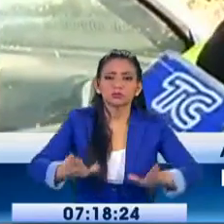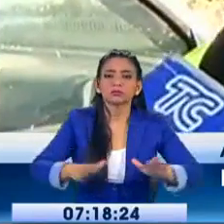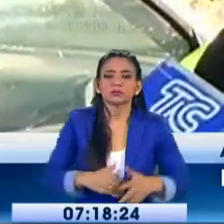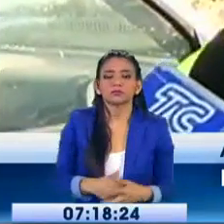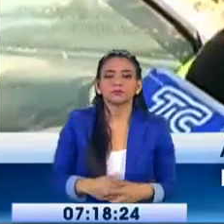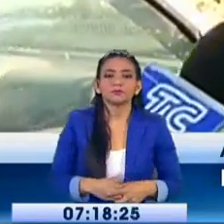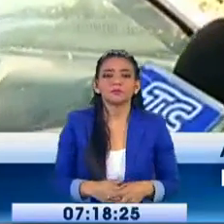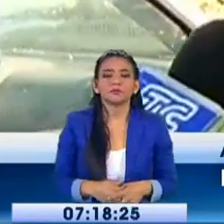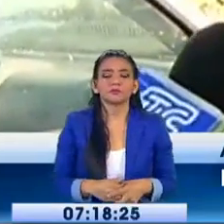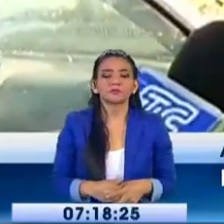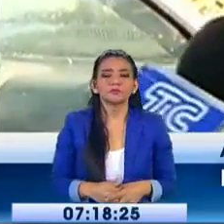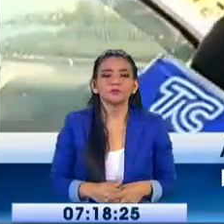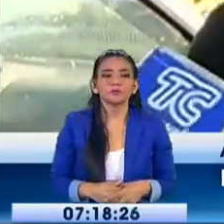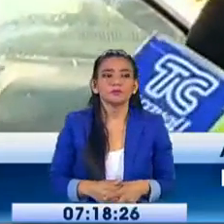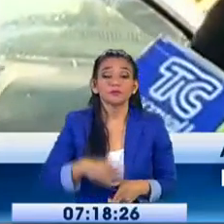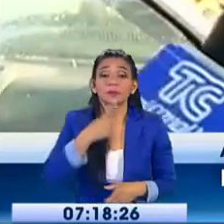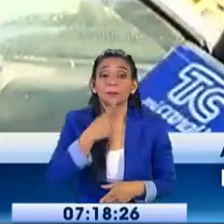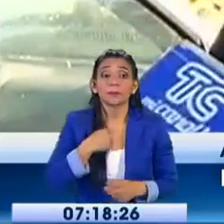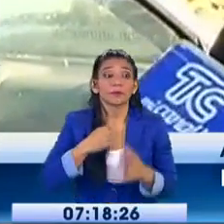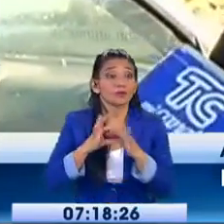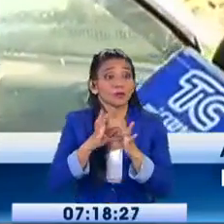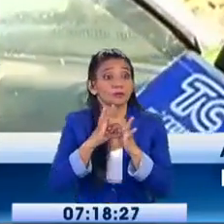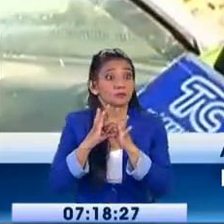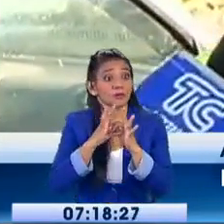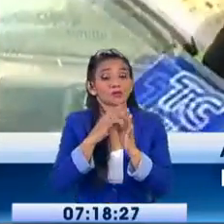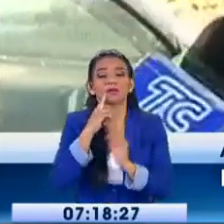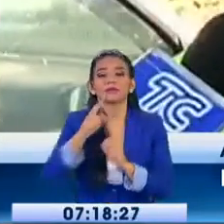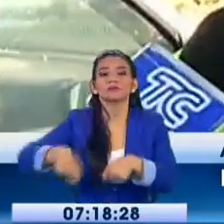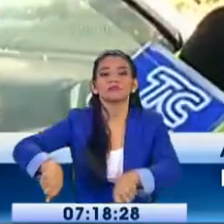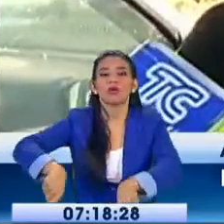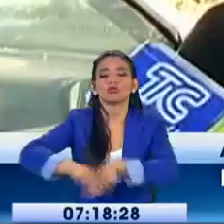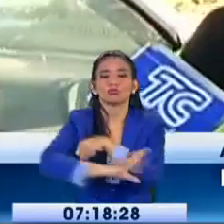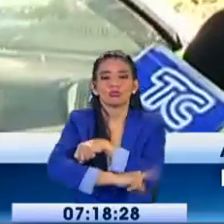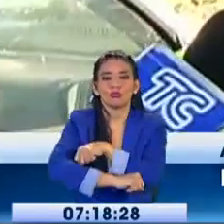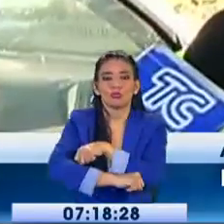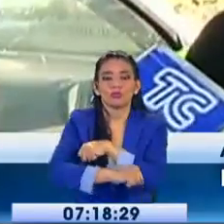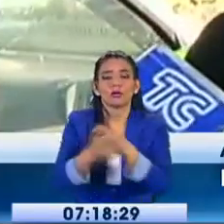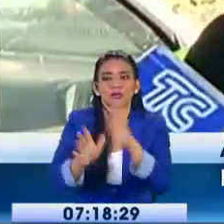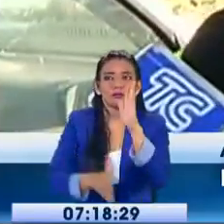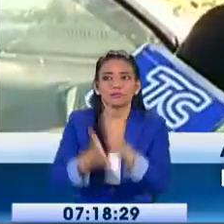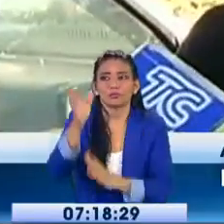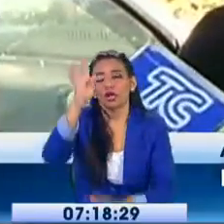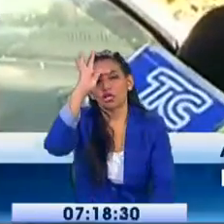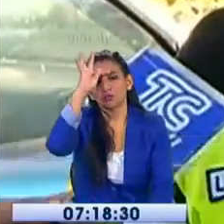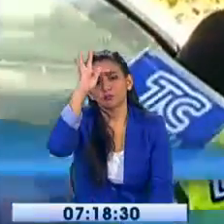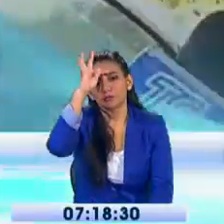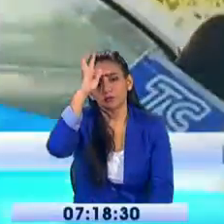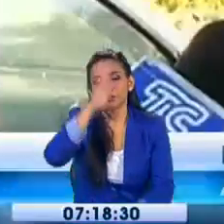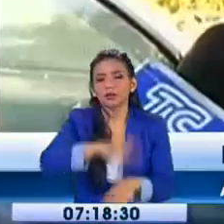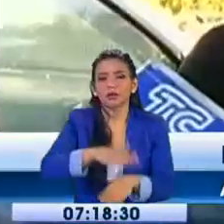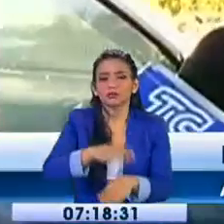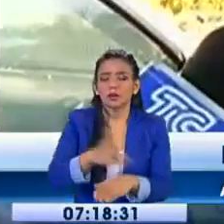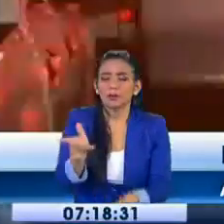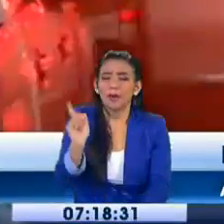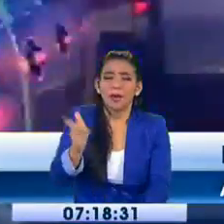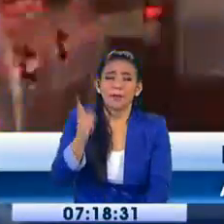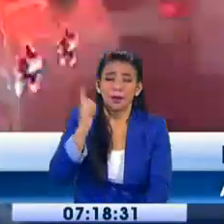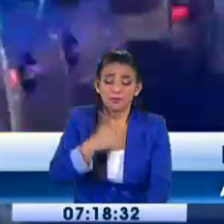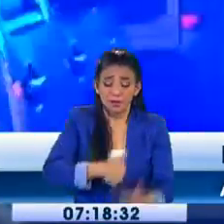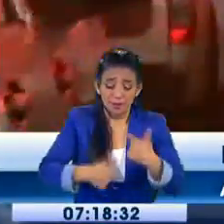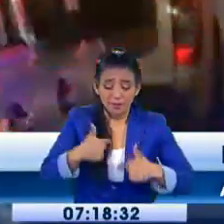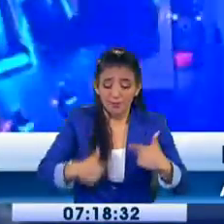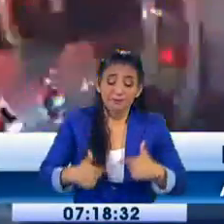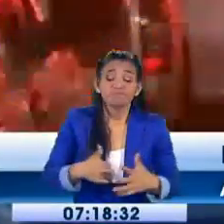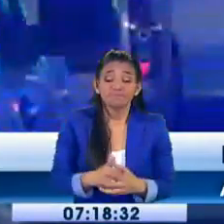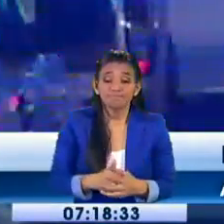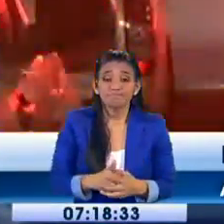que indican compañeros, dice que fue por robarle una moto y fue trasladado al hospital con 3 heridas de bala, indica. De acuerdo